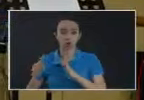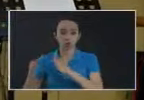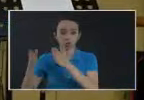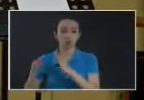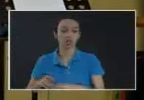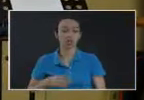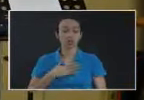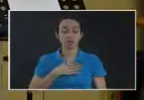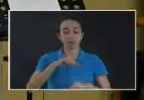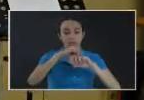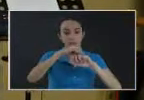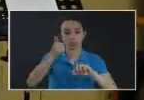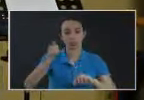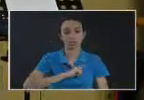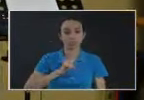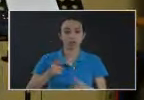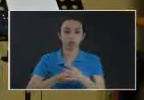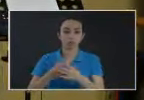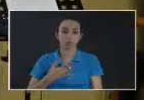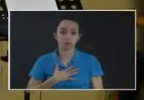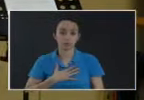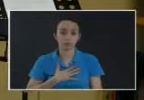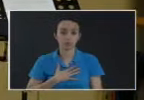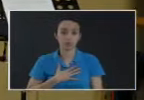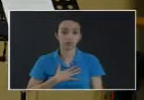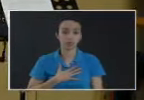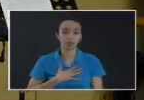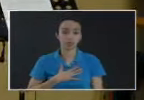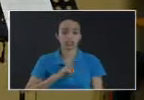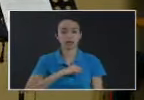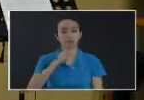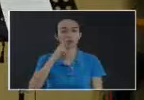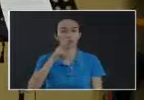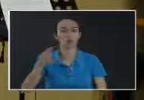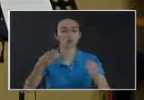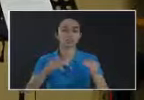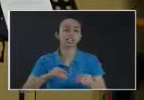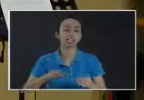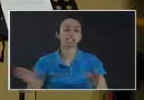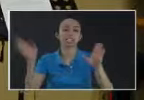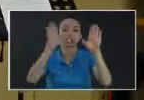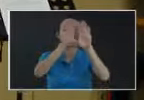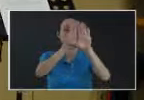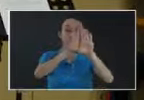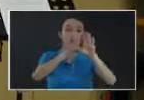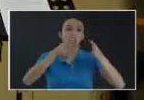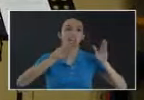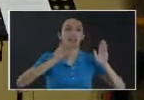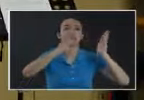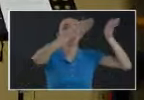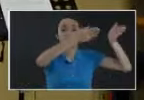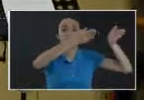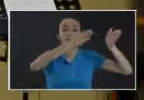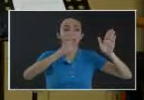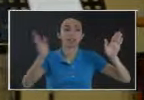Mi esposa estaba a la par mía y estábamos viendo pues que ya estaban echando el último cernido al nicho.